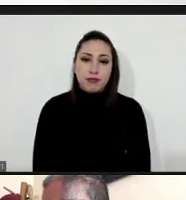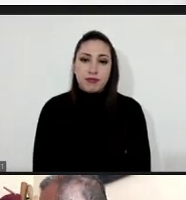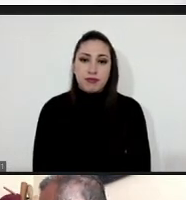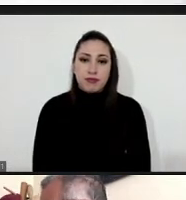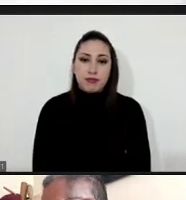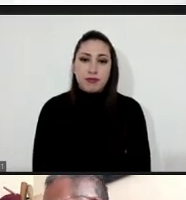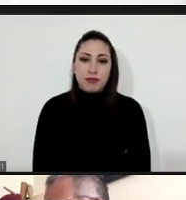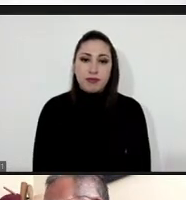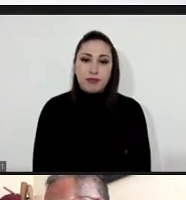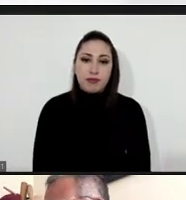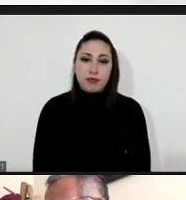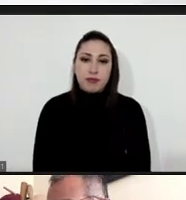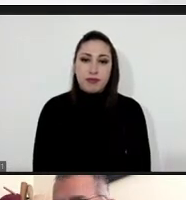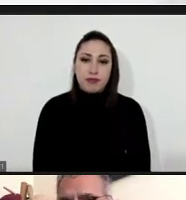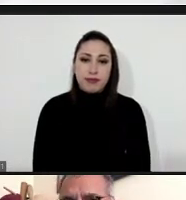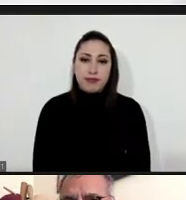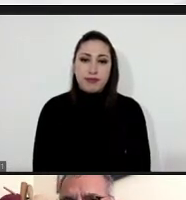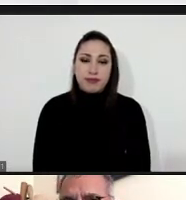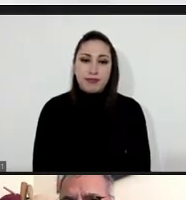Es que me perdí.